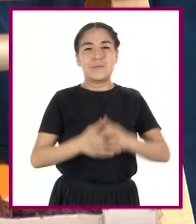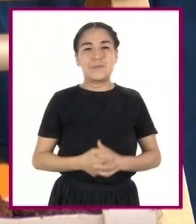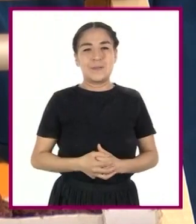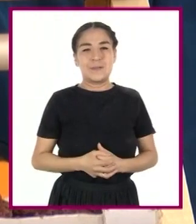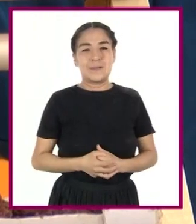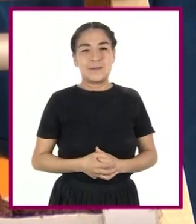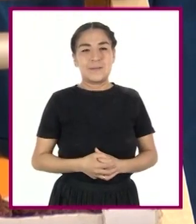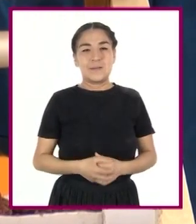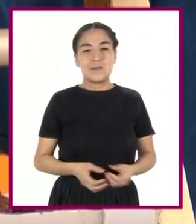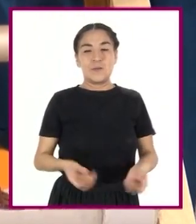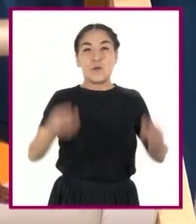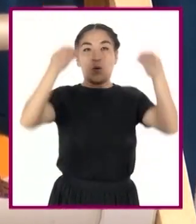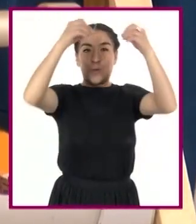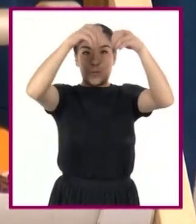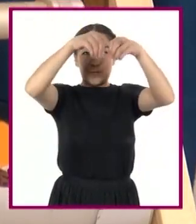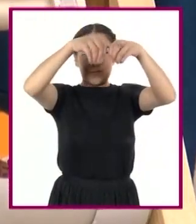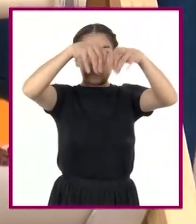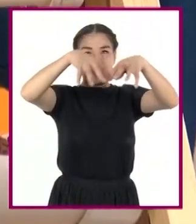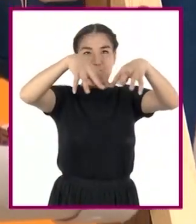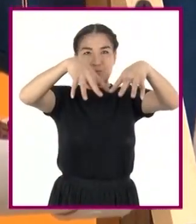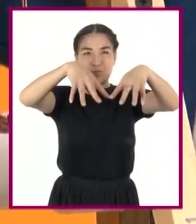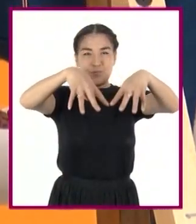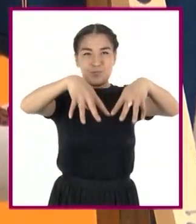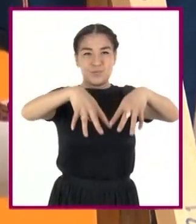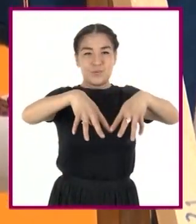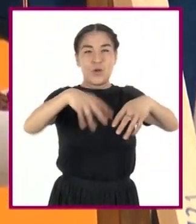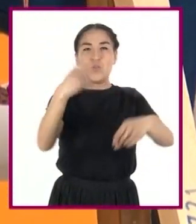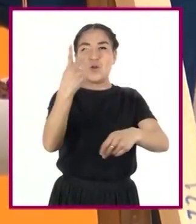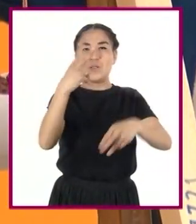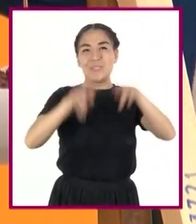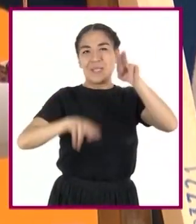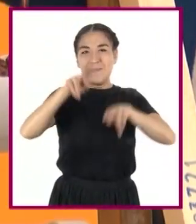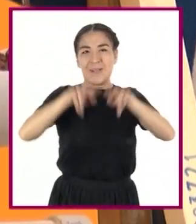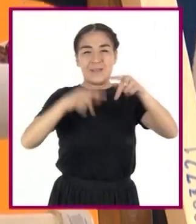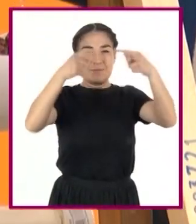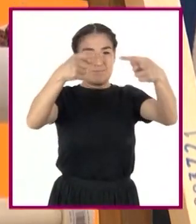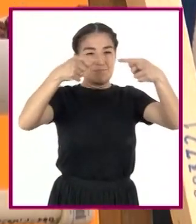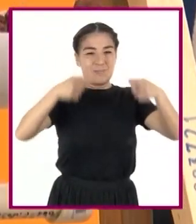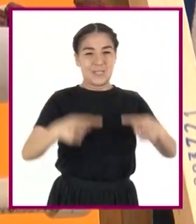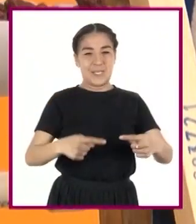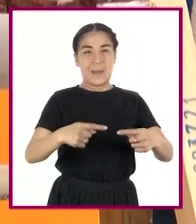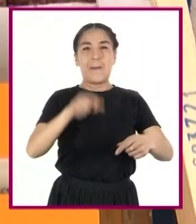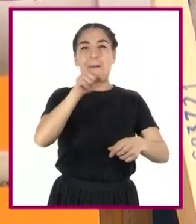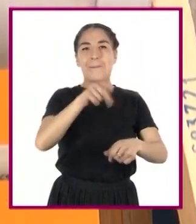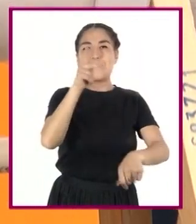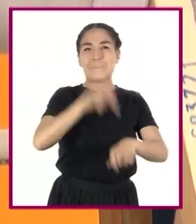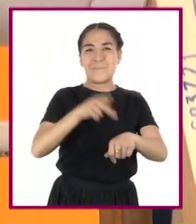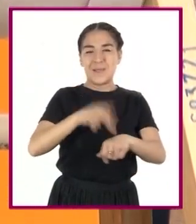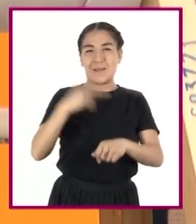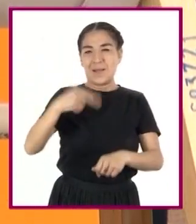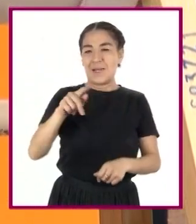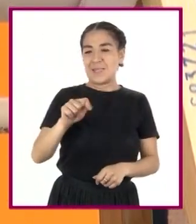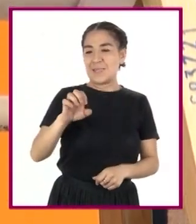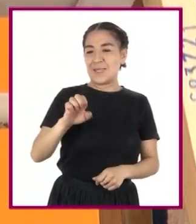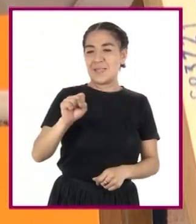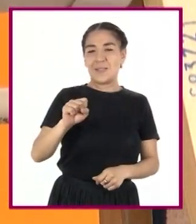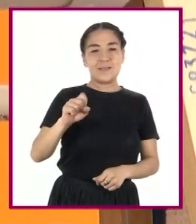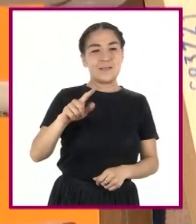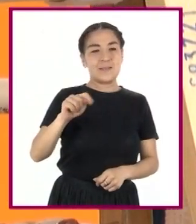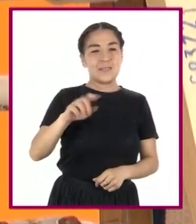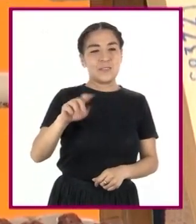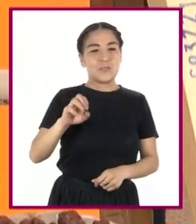Al caer, pasa por 2 niveles que contienen piedra tezontle, que es esta que tenemos